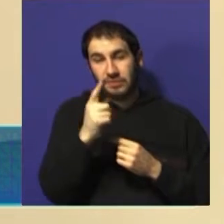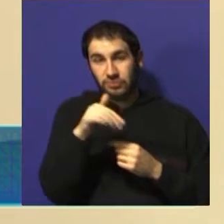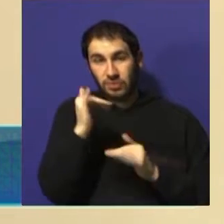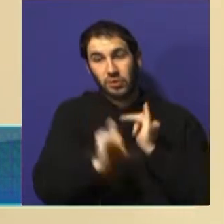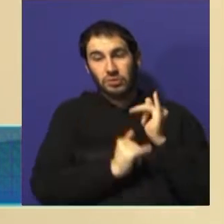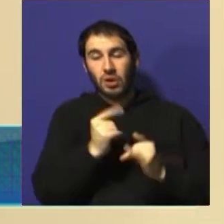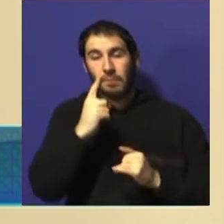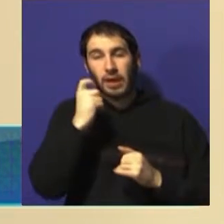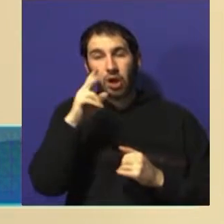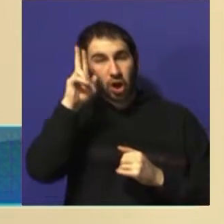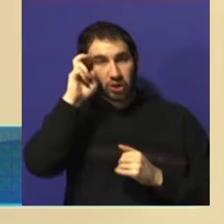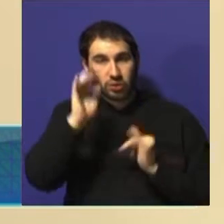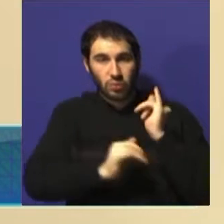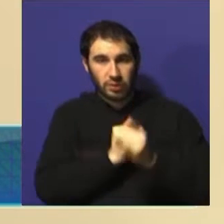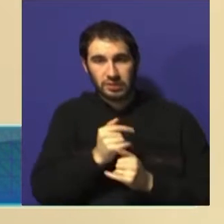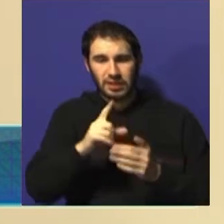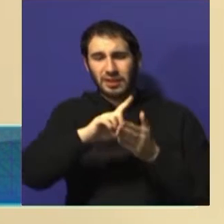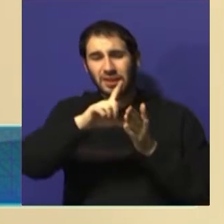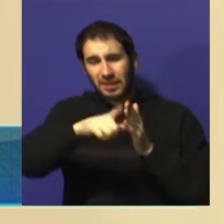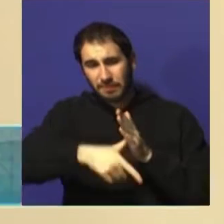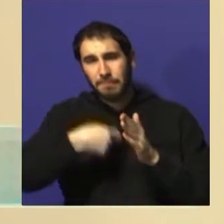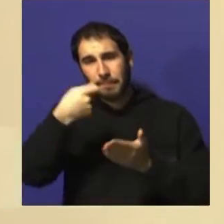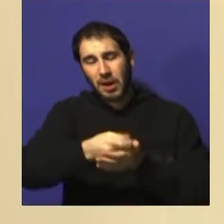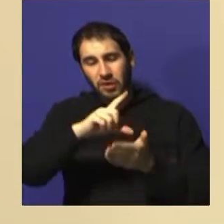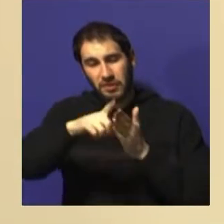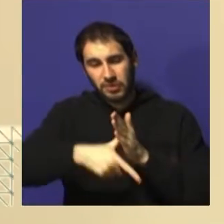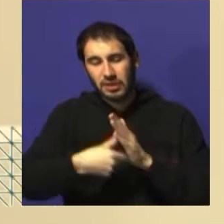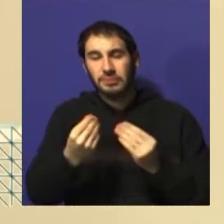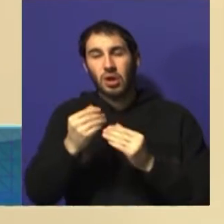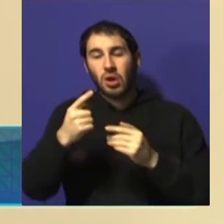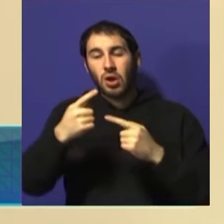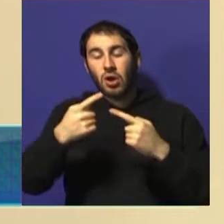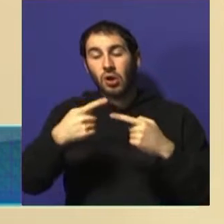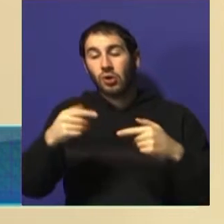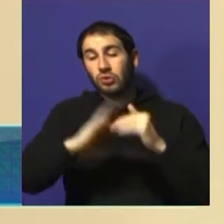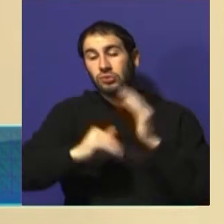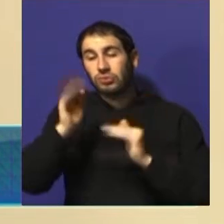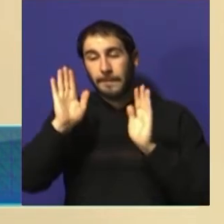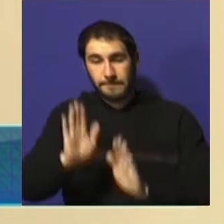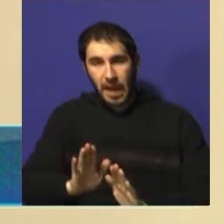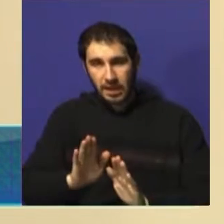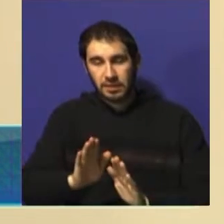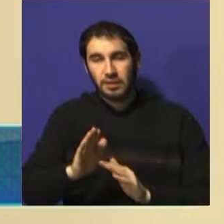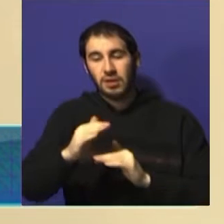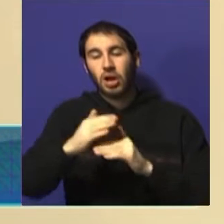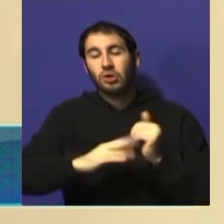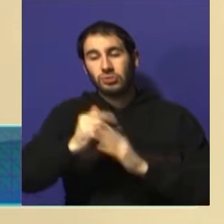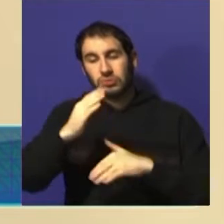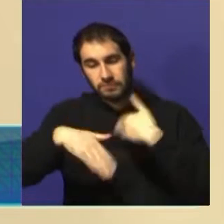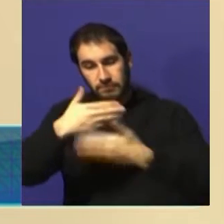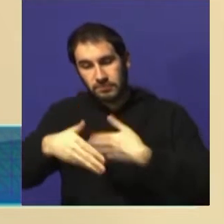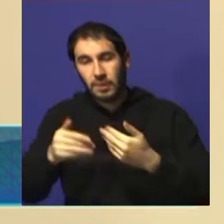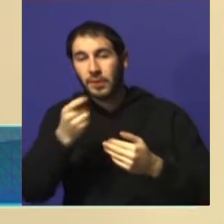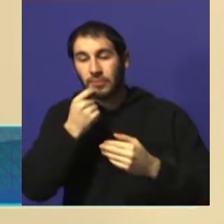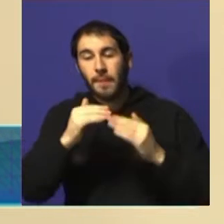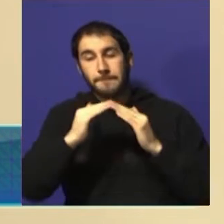decir recién a Cornejo, se atrasaban los pagos y entonces las obras quedaban paradas. Las obras, el avance de obra de los barrios,